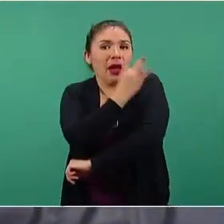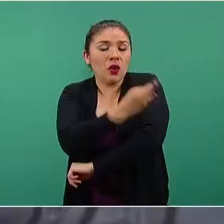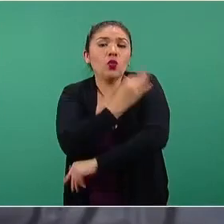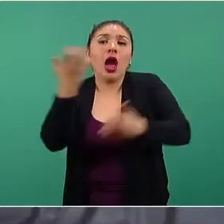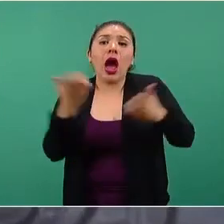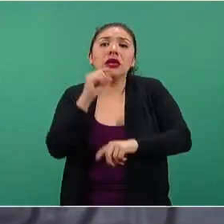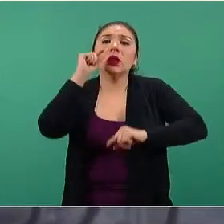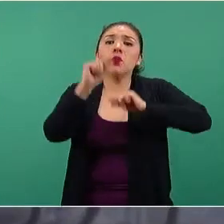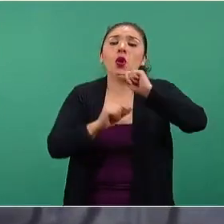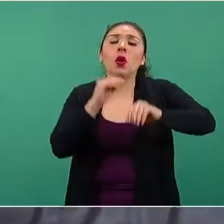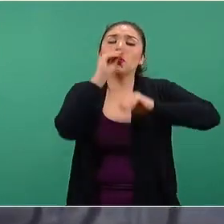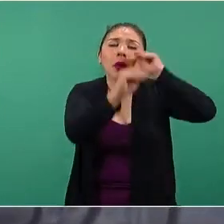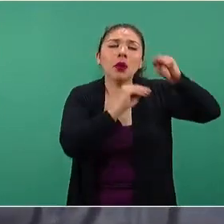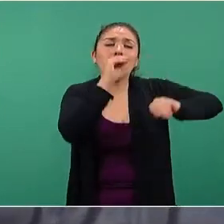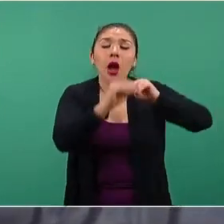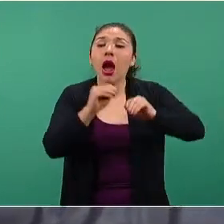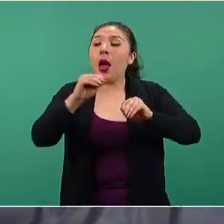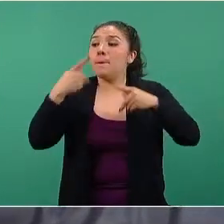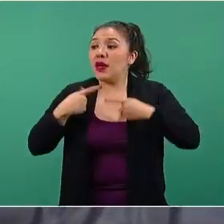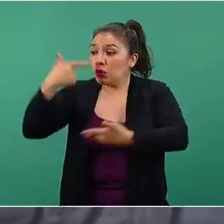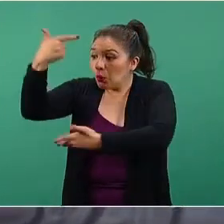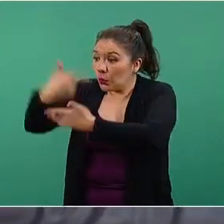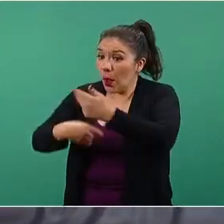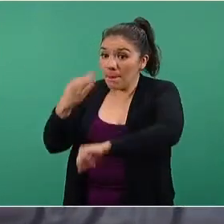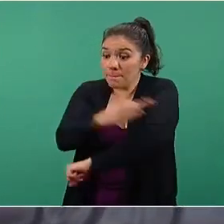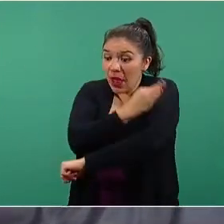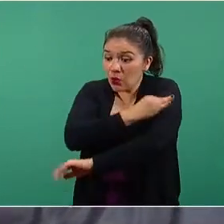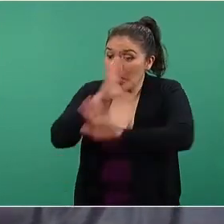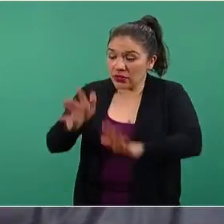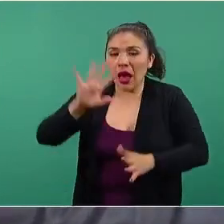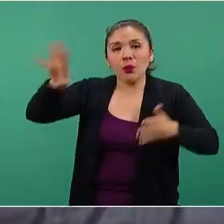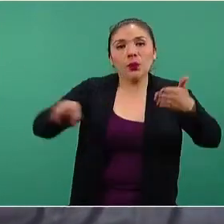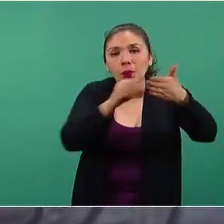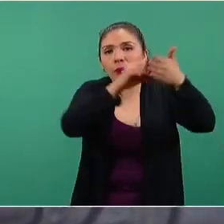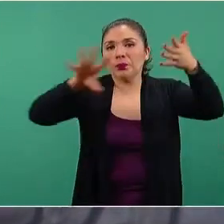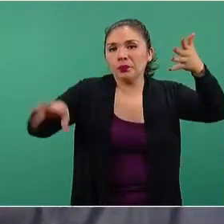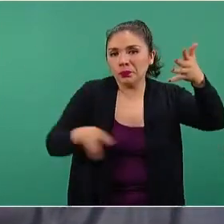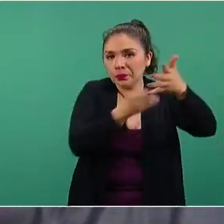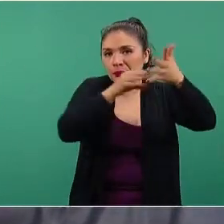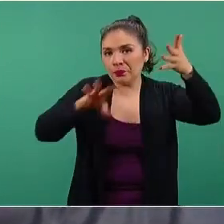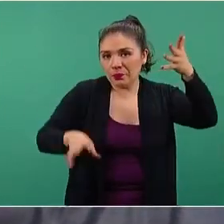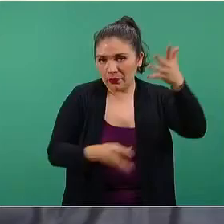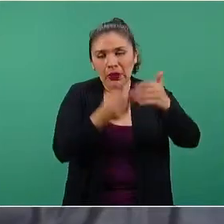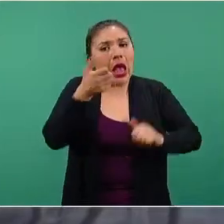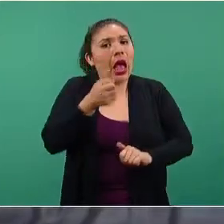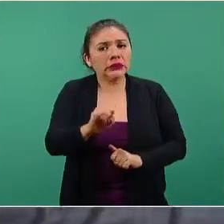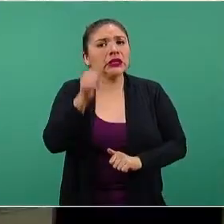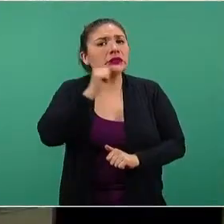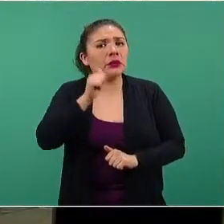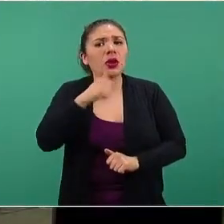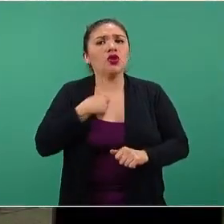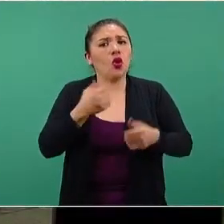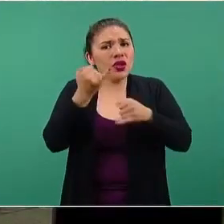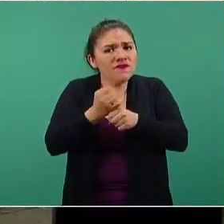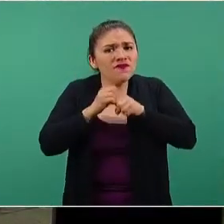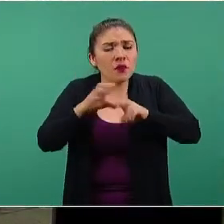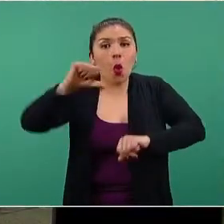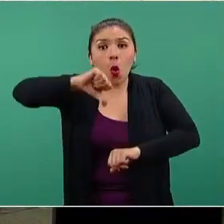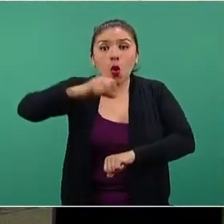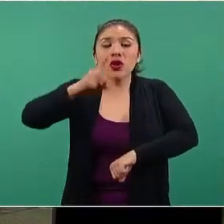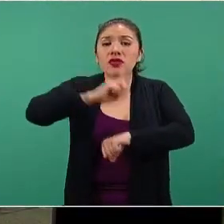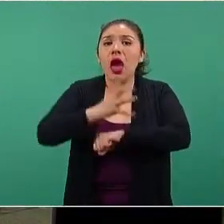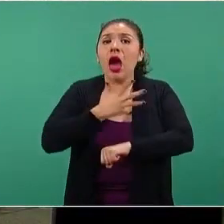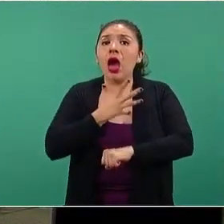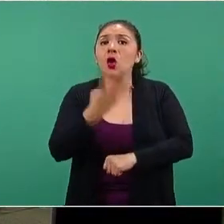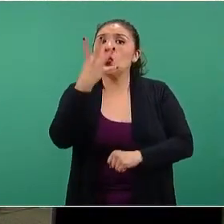construyendo conforme se vacunan. Todos los datos que damos aquí son los correspondientes al corte. Hoy tenemos 4 millones,